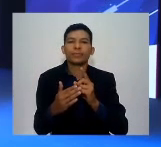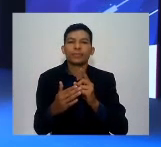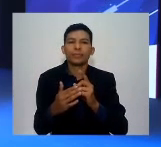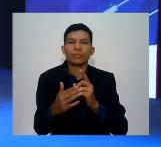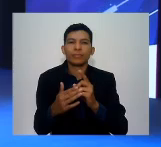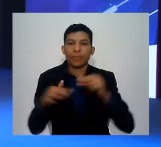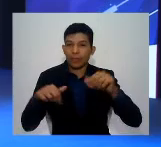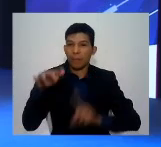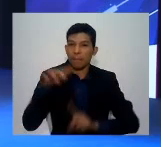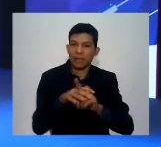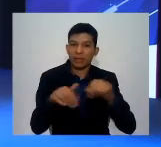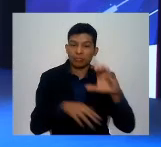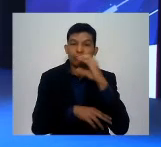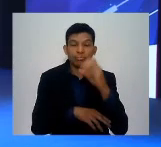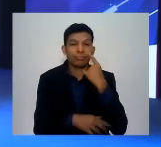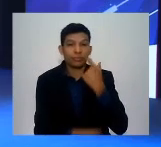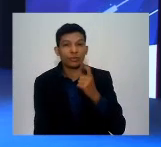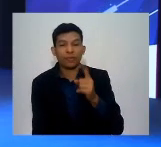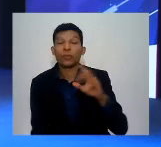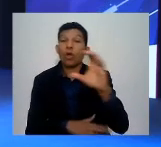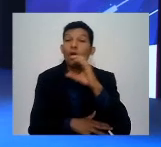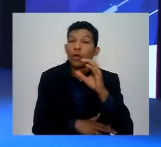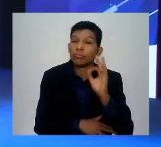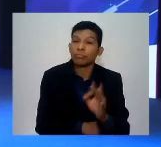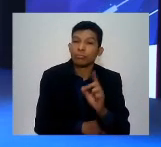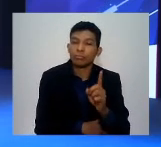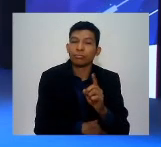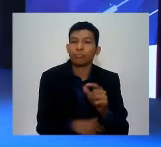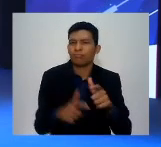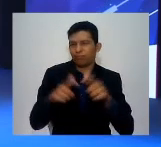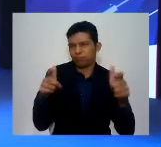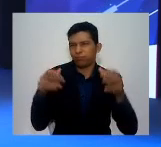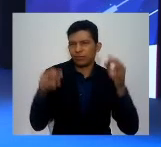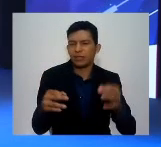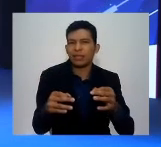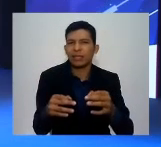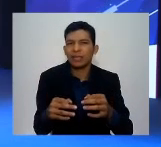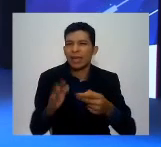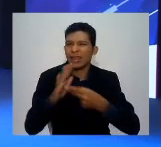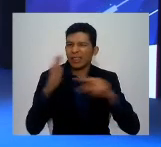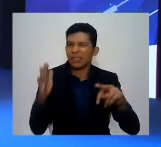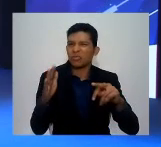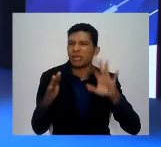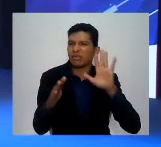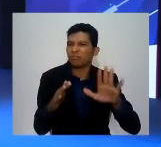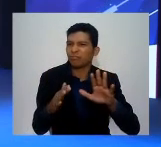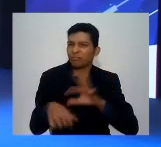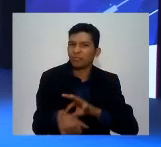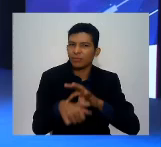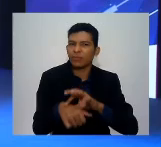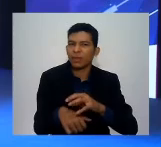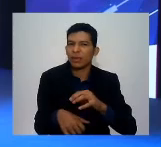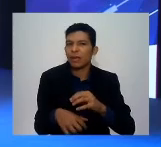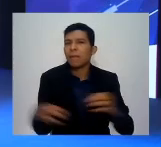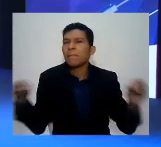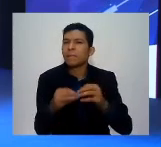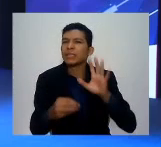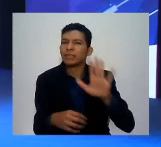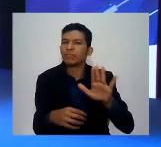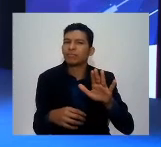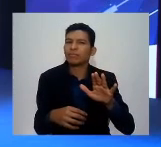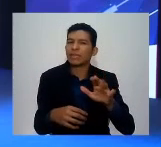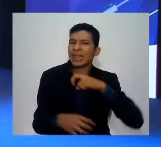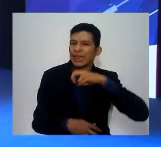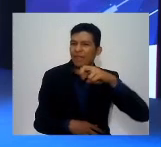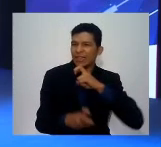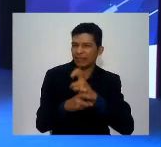Los ventiladores nos ayudan en el proceso de ventilación, no en el proceso de intercambio gaseoso, ¿listo? Y entonces, estos ventiladores, estos equipitos